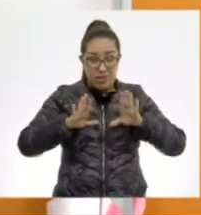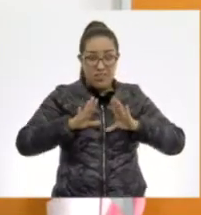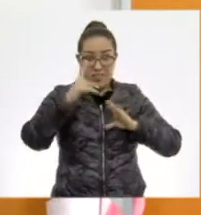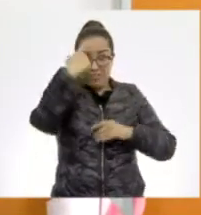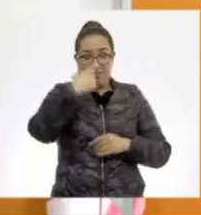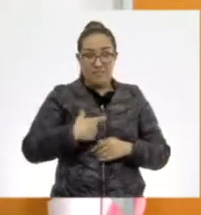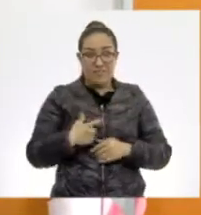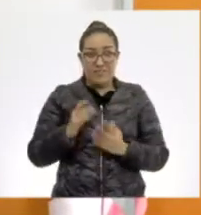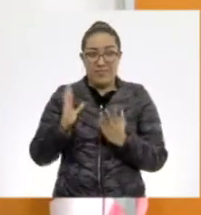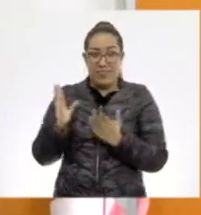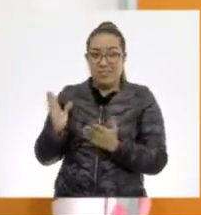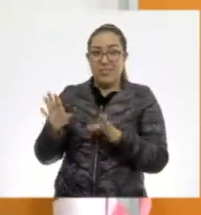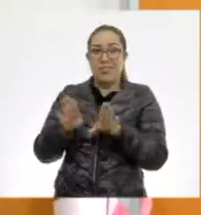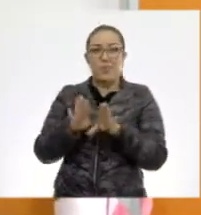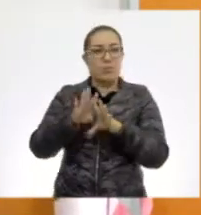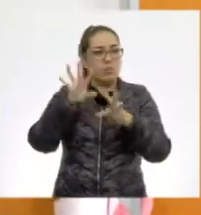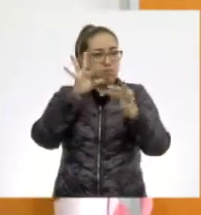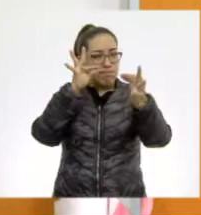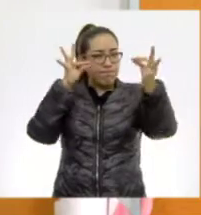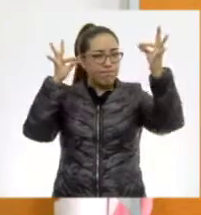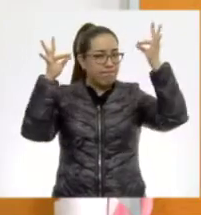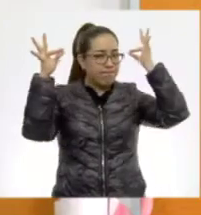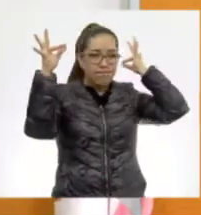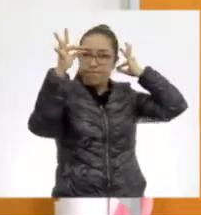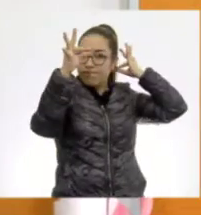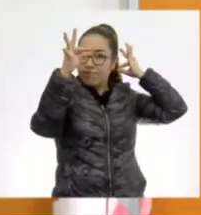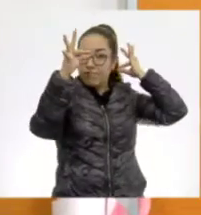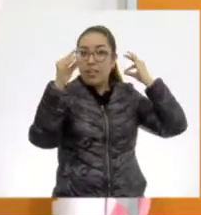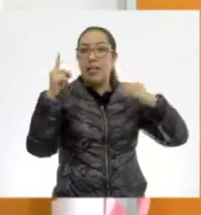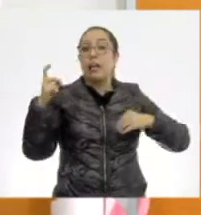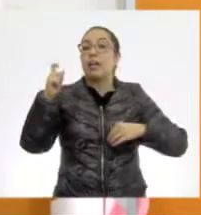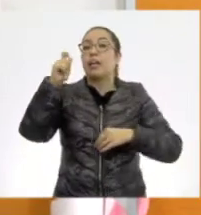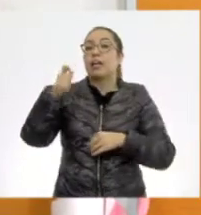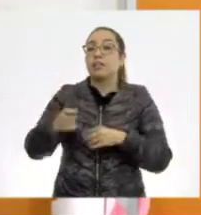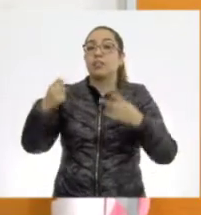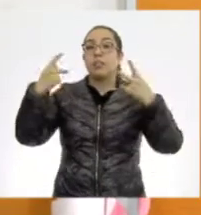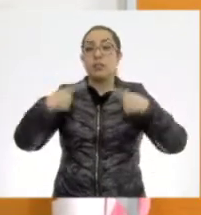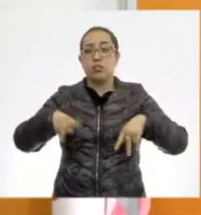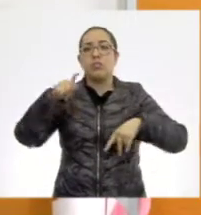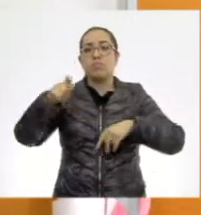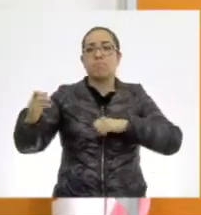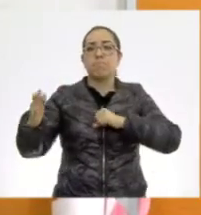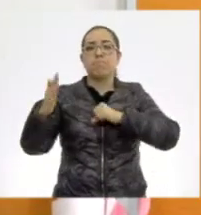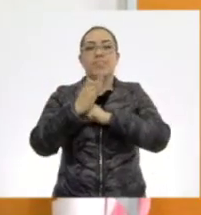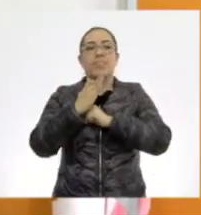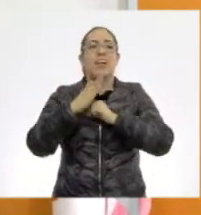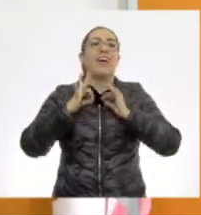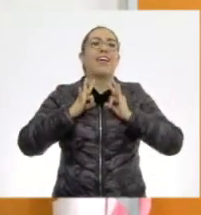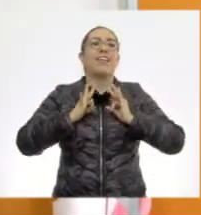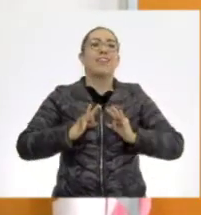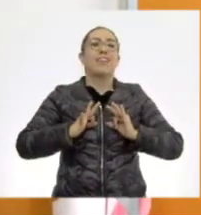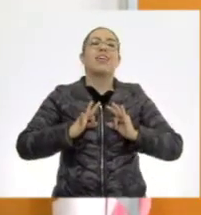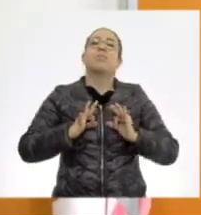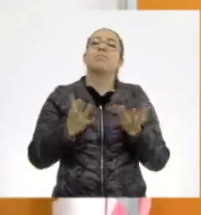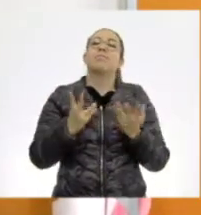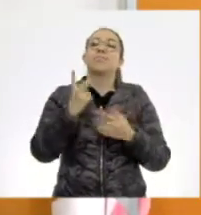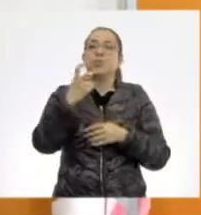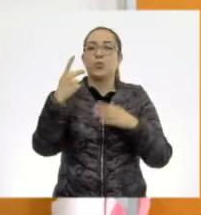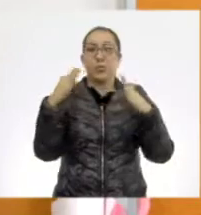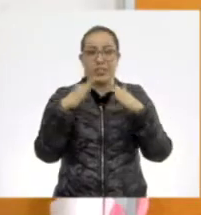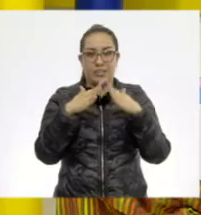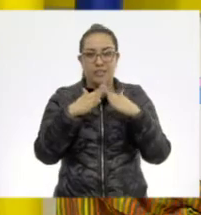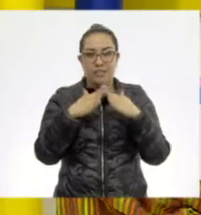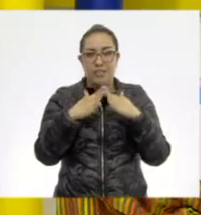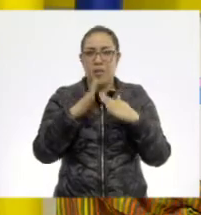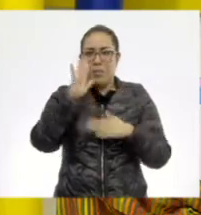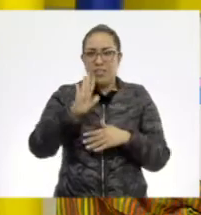estilo, más bien sí estilo de charro, era signo de que estábamos seguros y podíamos estar todos contentos en casa. Entonces, eran